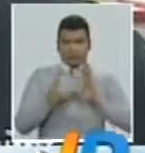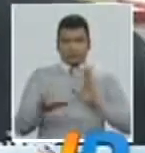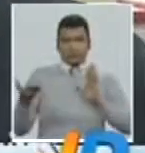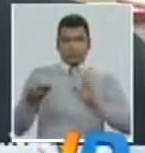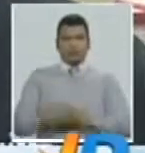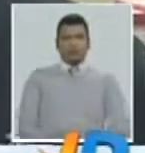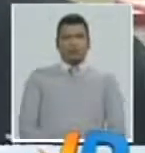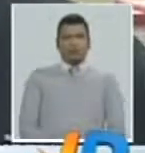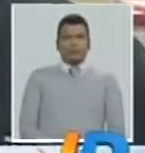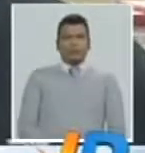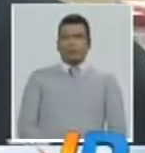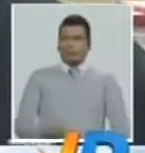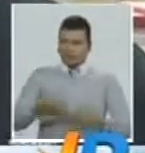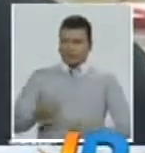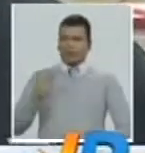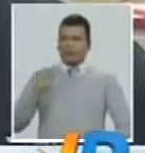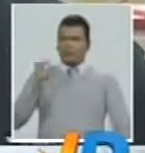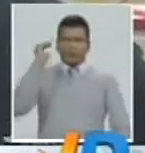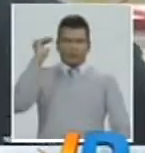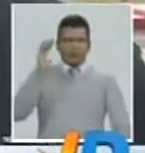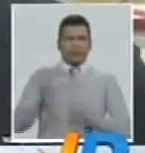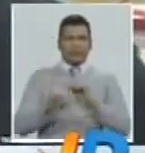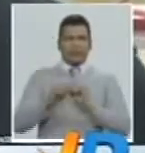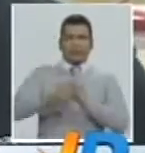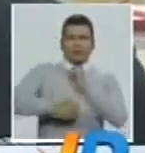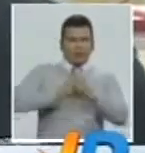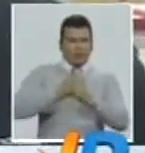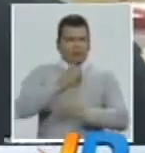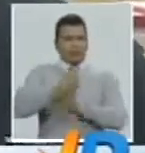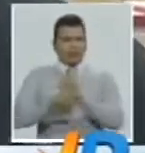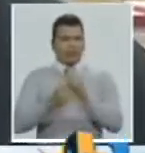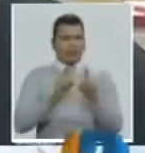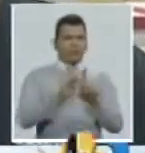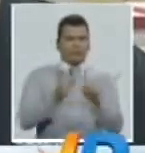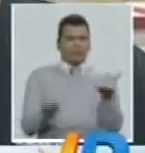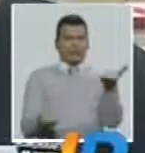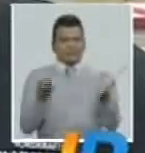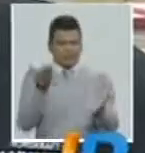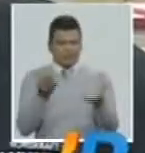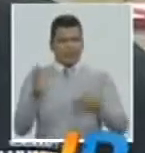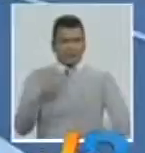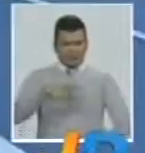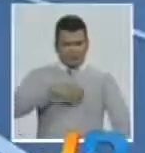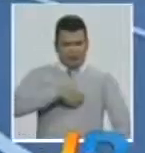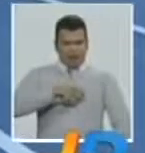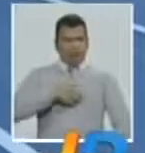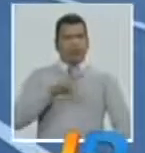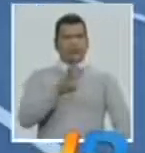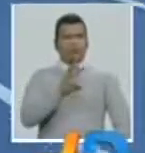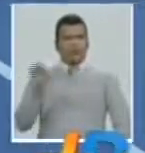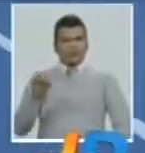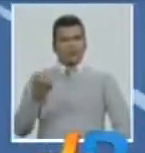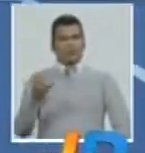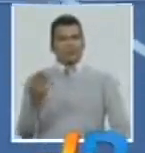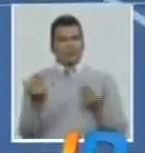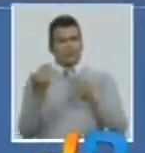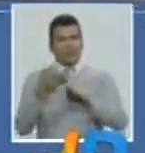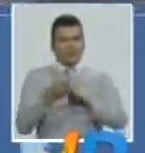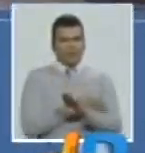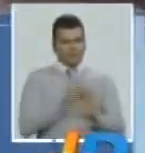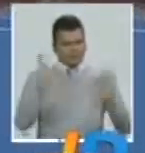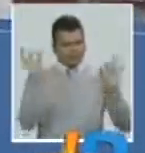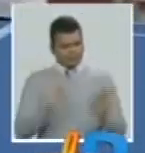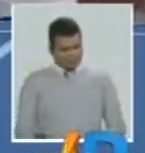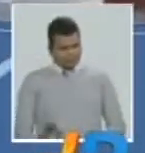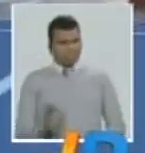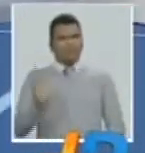por niveles y por edades. Se reparten aproximadamente unas 300 medallas. Este torneo sirve de preparación y fogueo